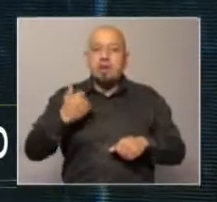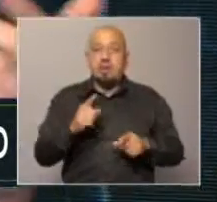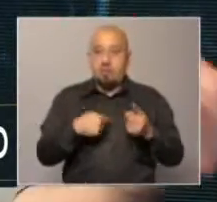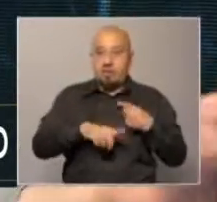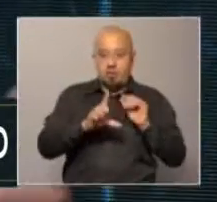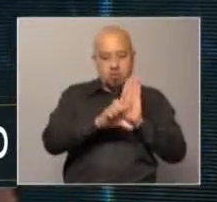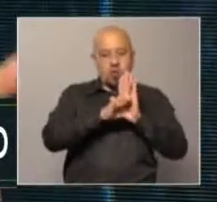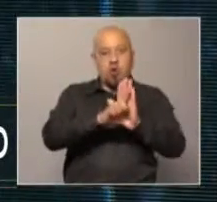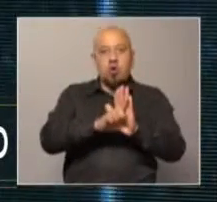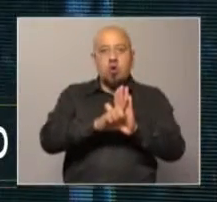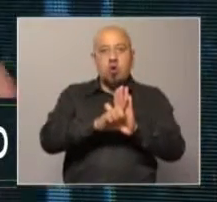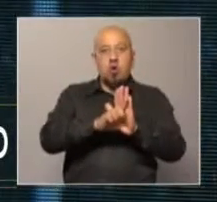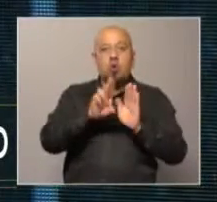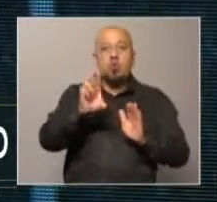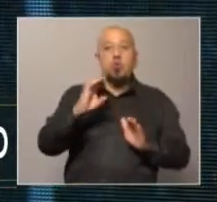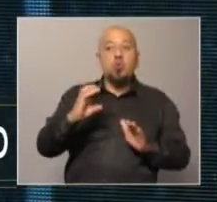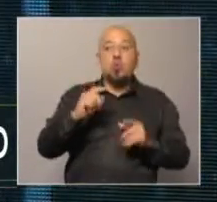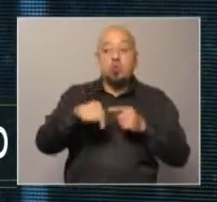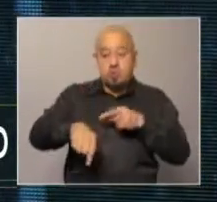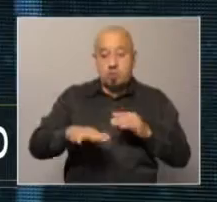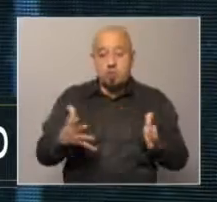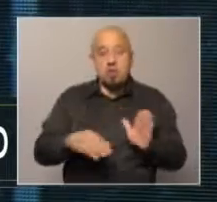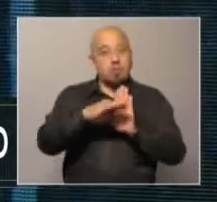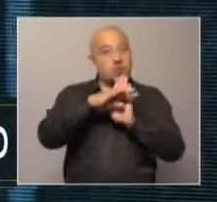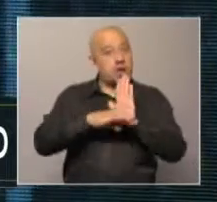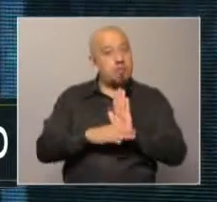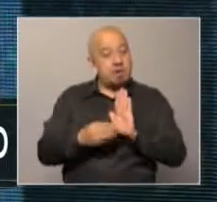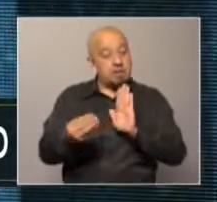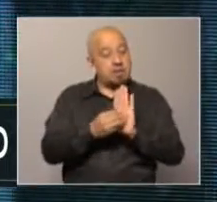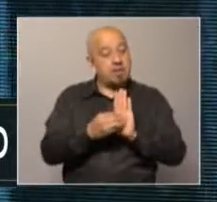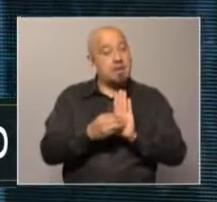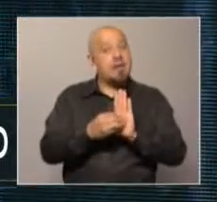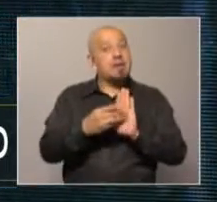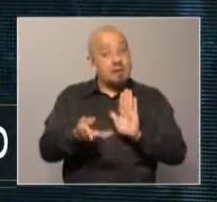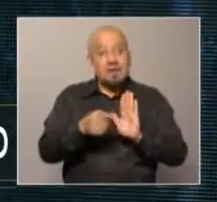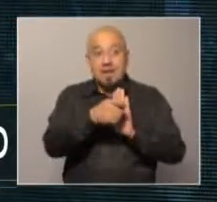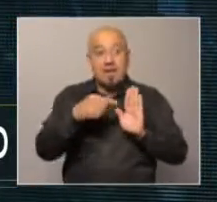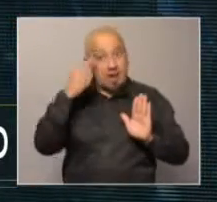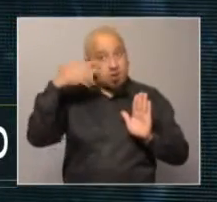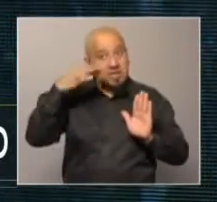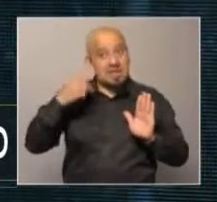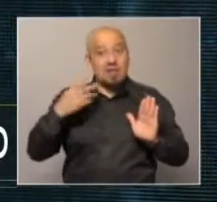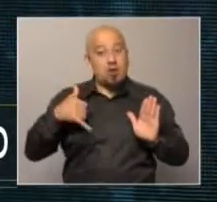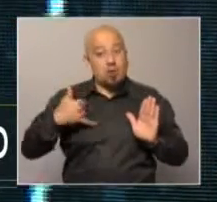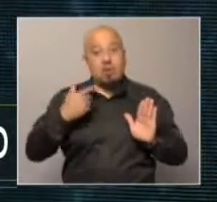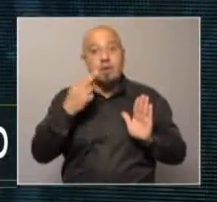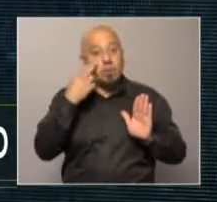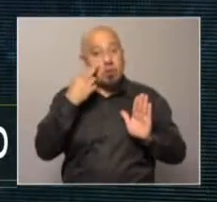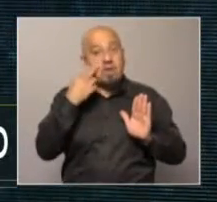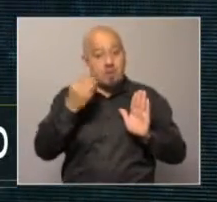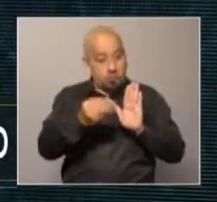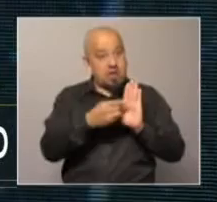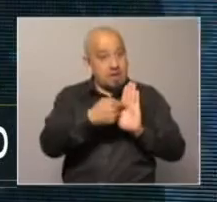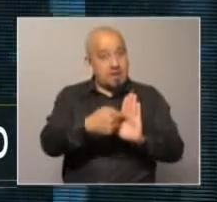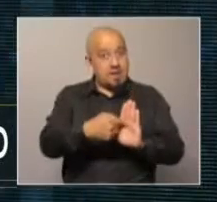algunos programas de los partidos políticos para las elecciones estaba en su programa político que los adolescentes eran un problema, entonces proponían determinadas